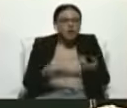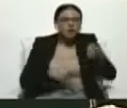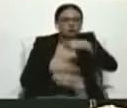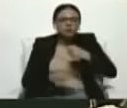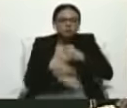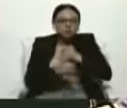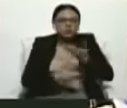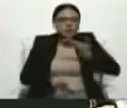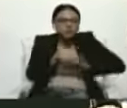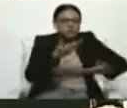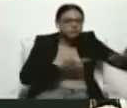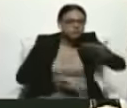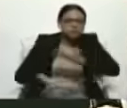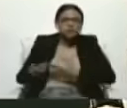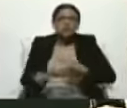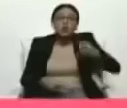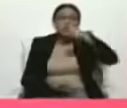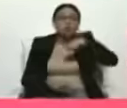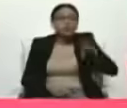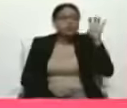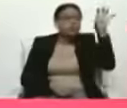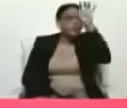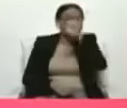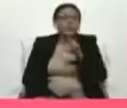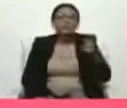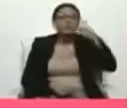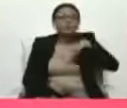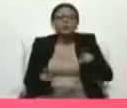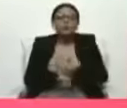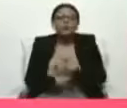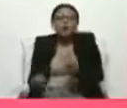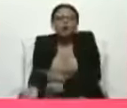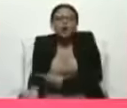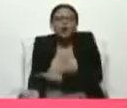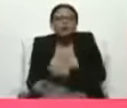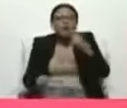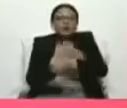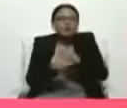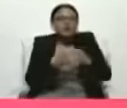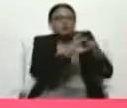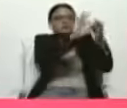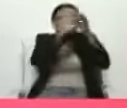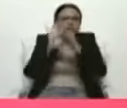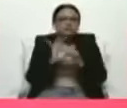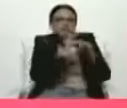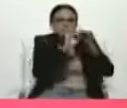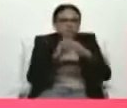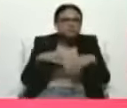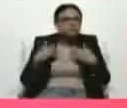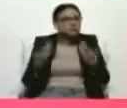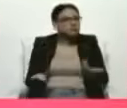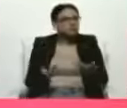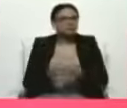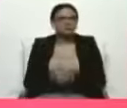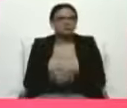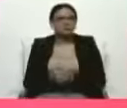hermanos del Gran Pueblo Patriótico son hermanos en esta batalla. Los únicos que andaban dispersos ahí era un sector